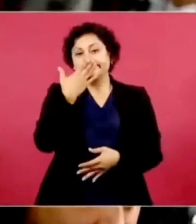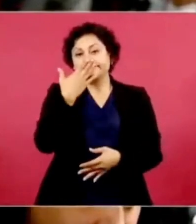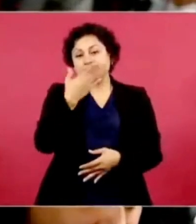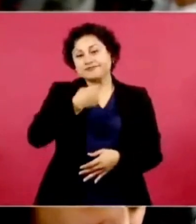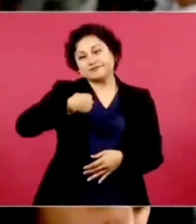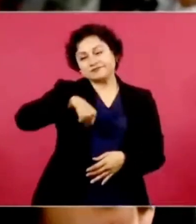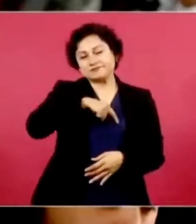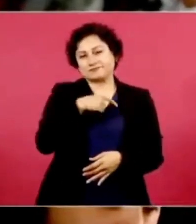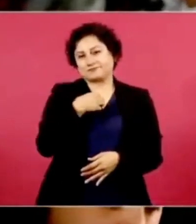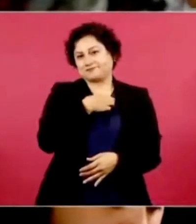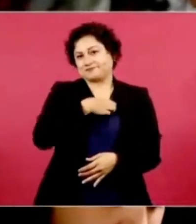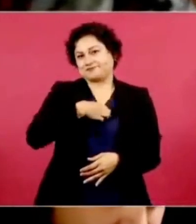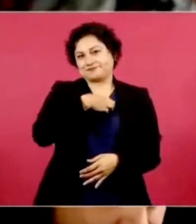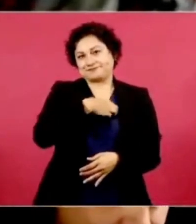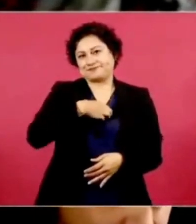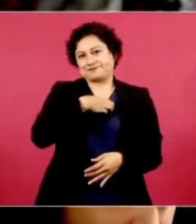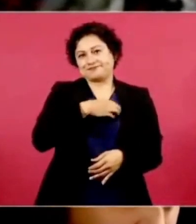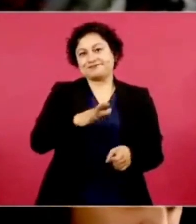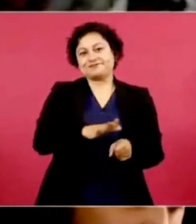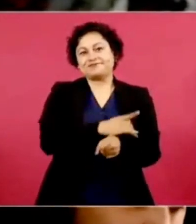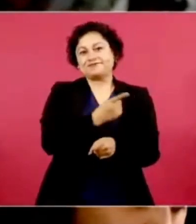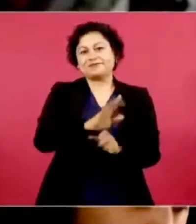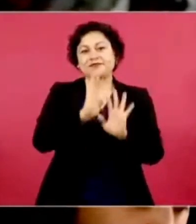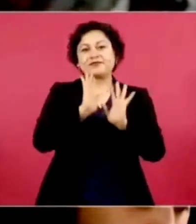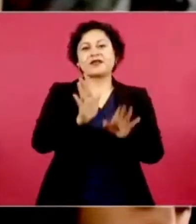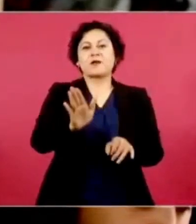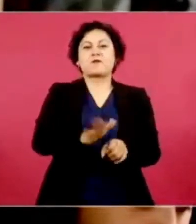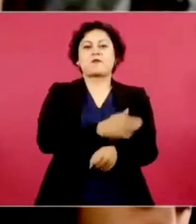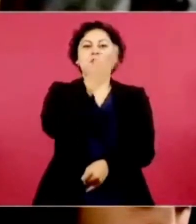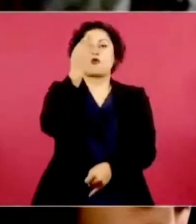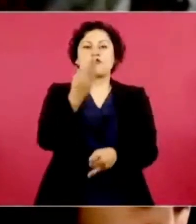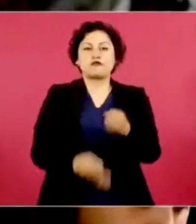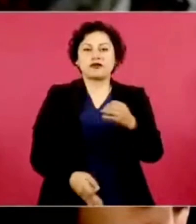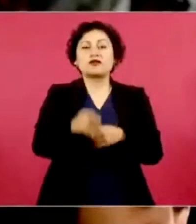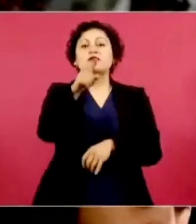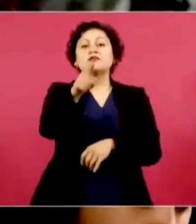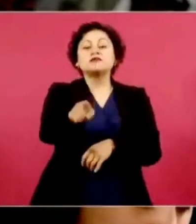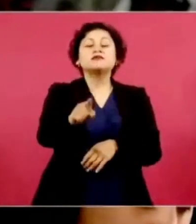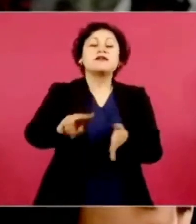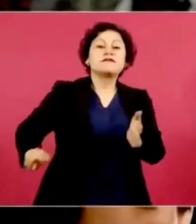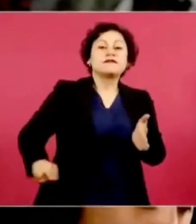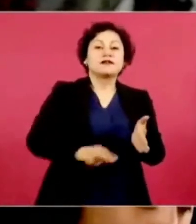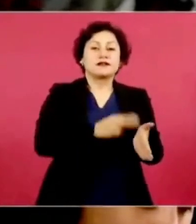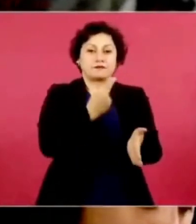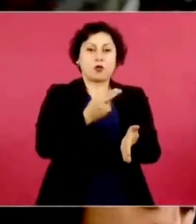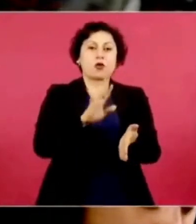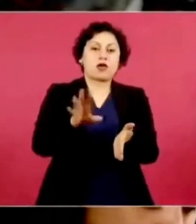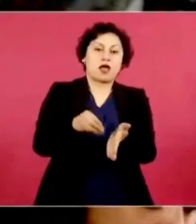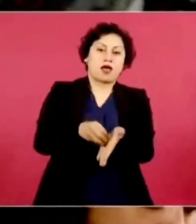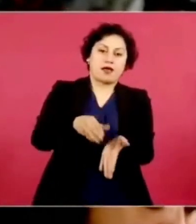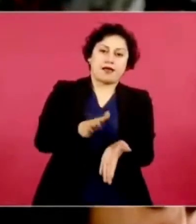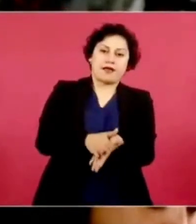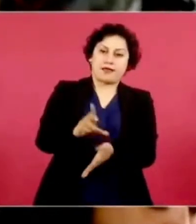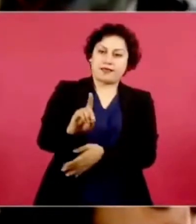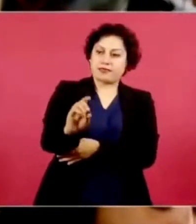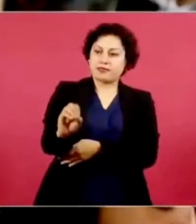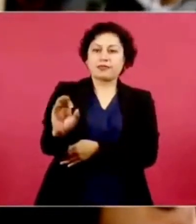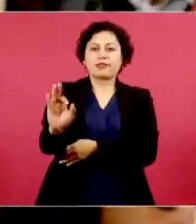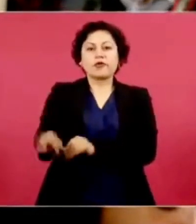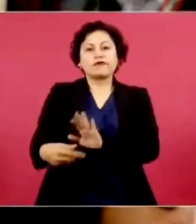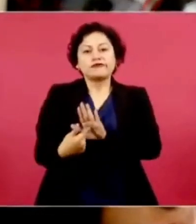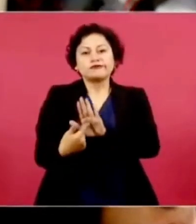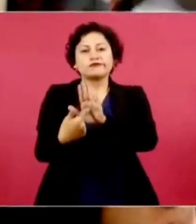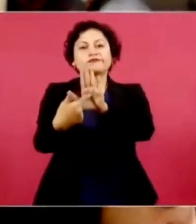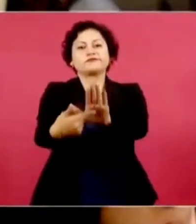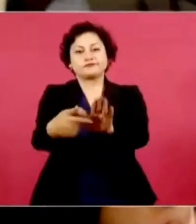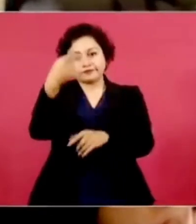fin firmó y se publicó el decreto hoy en el Diario Oficial de la Federación para el subsidio